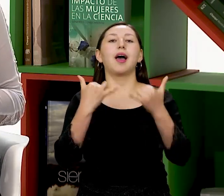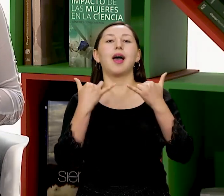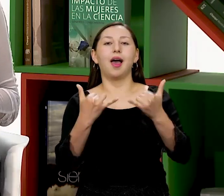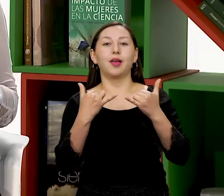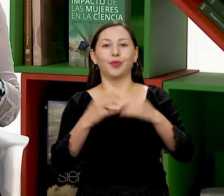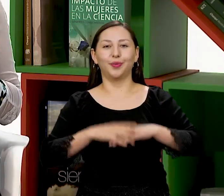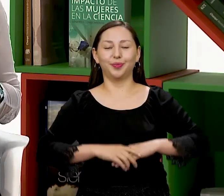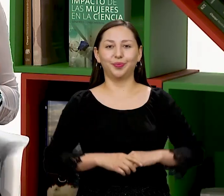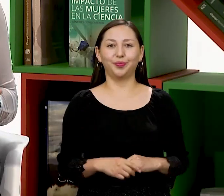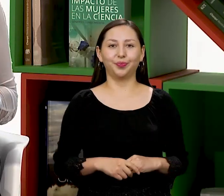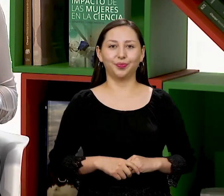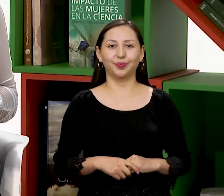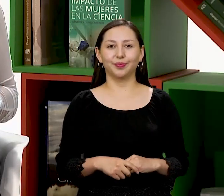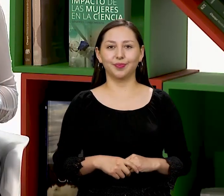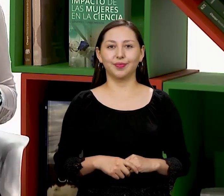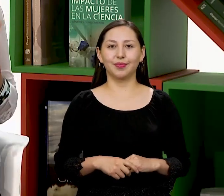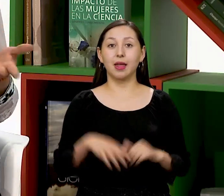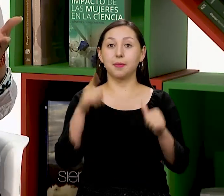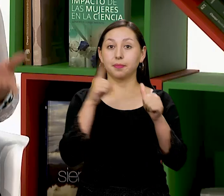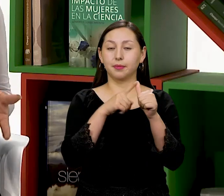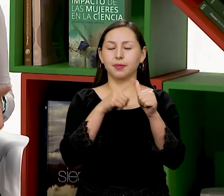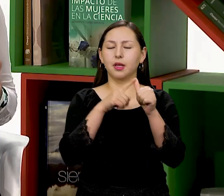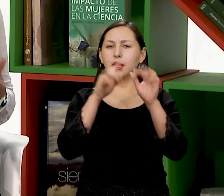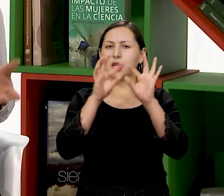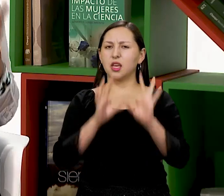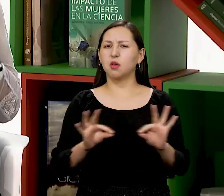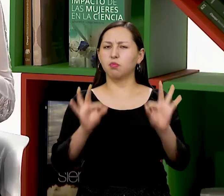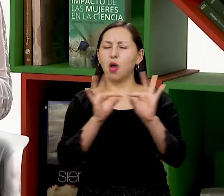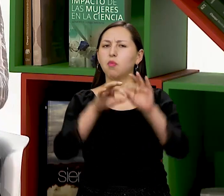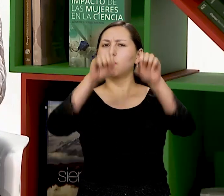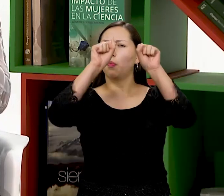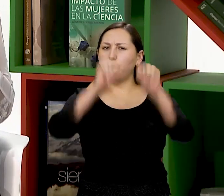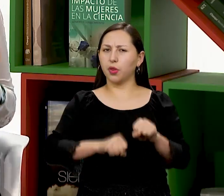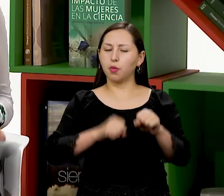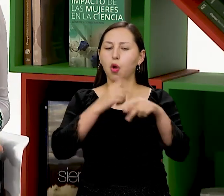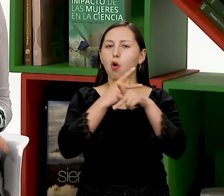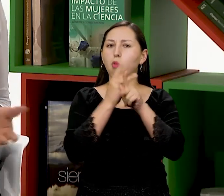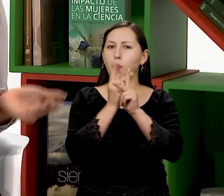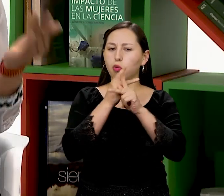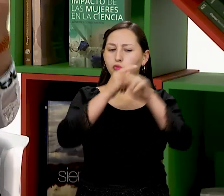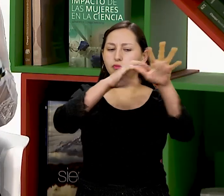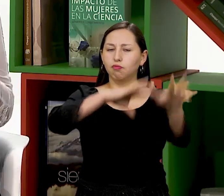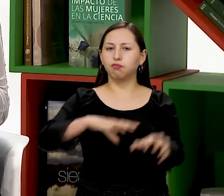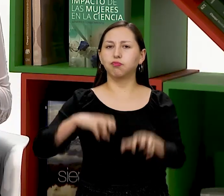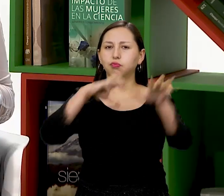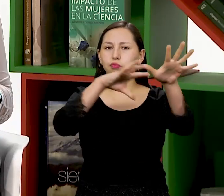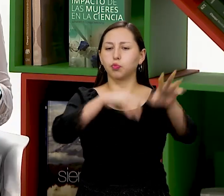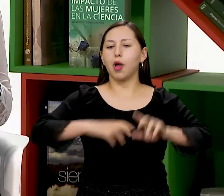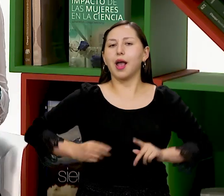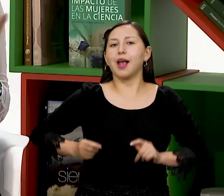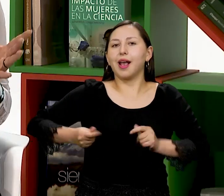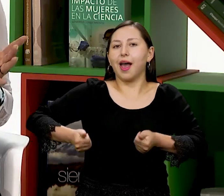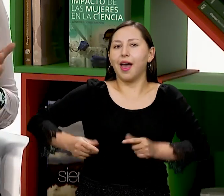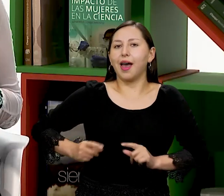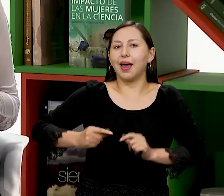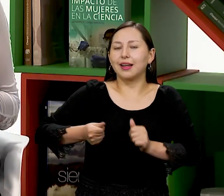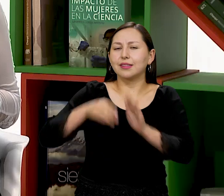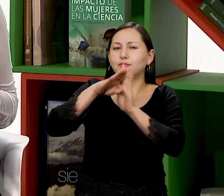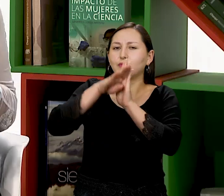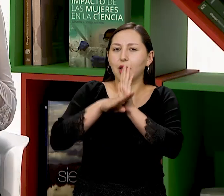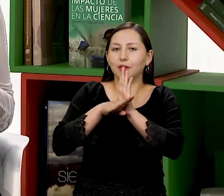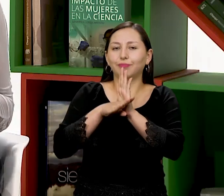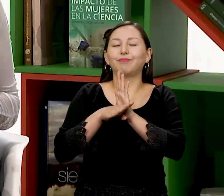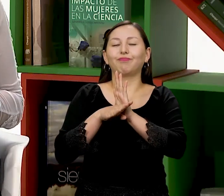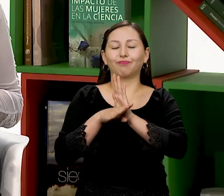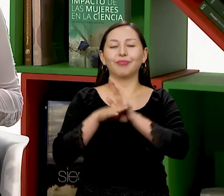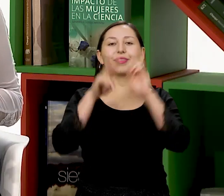actualmente. Primero, ¿es posible tener mayor producción pero a menos costo? Esto es lo que está trabajando